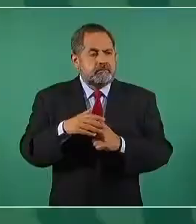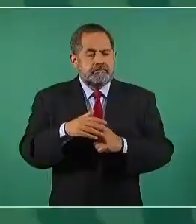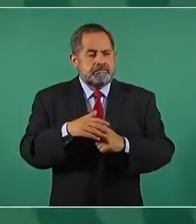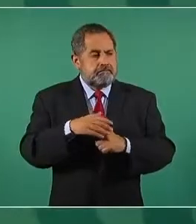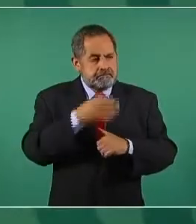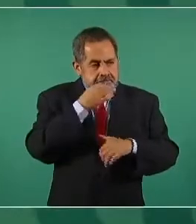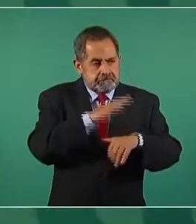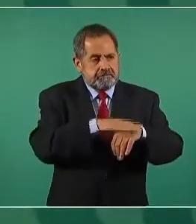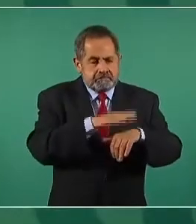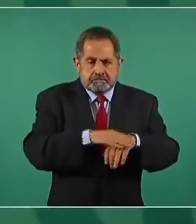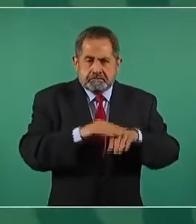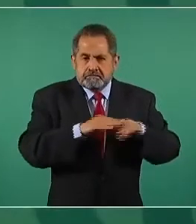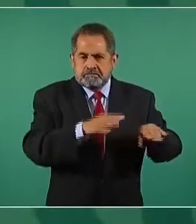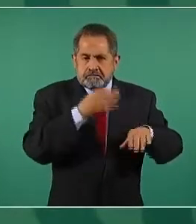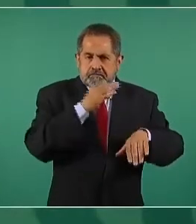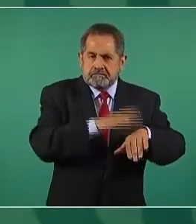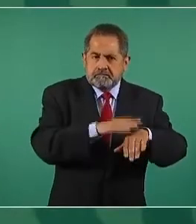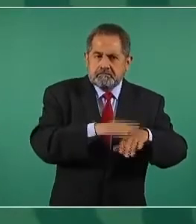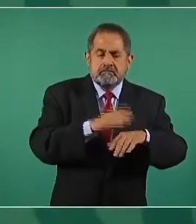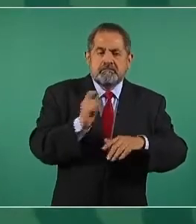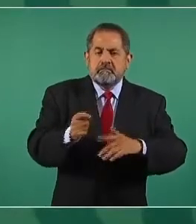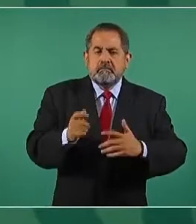informarles